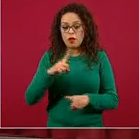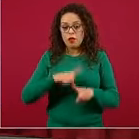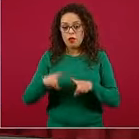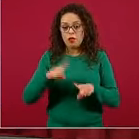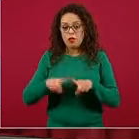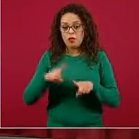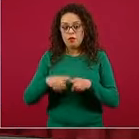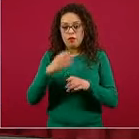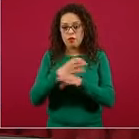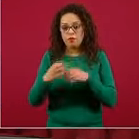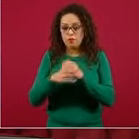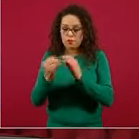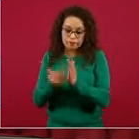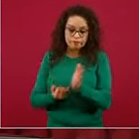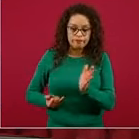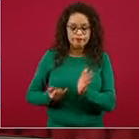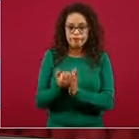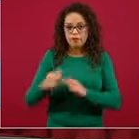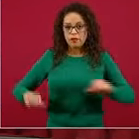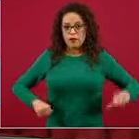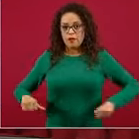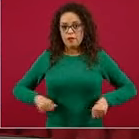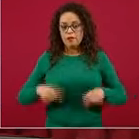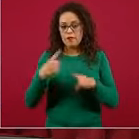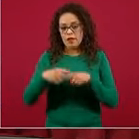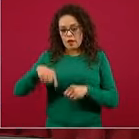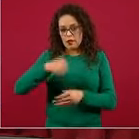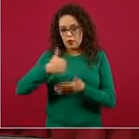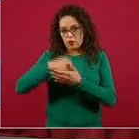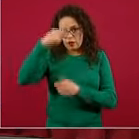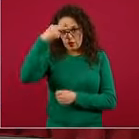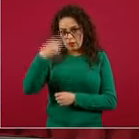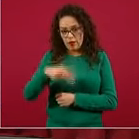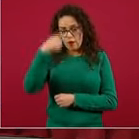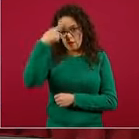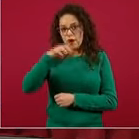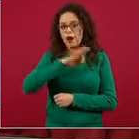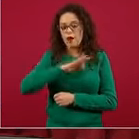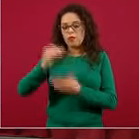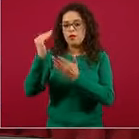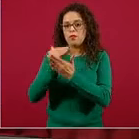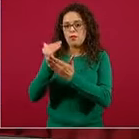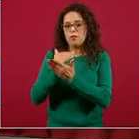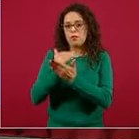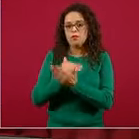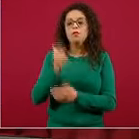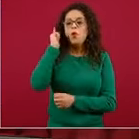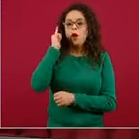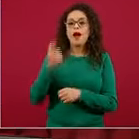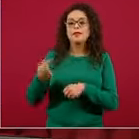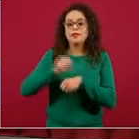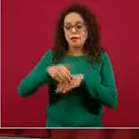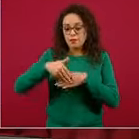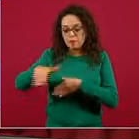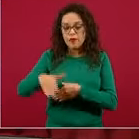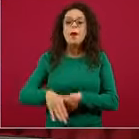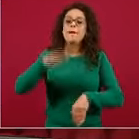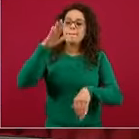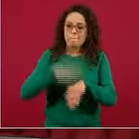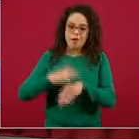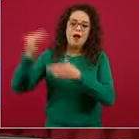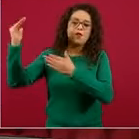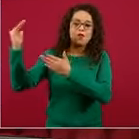está tomando, de seguro esto pudiera empezar a disminuir en las siguientes semanas. Más o menos con una tasa alrededor